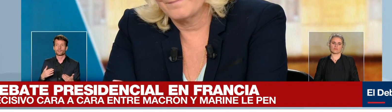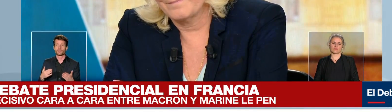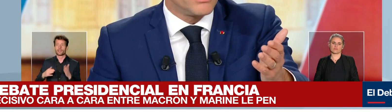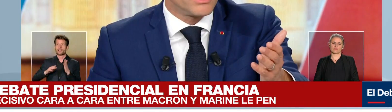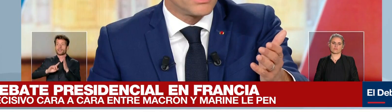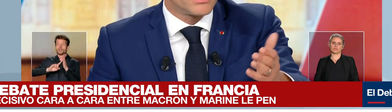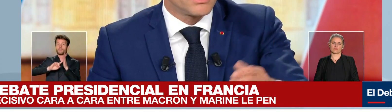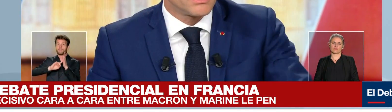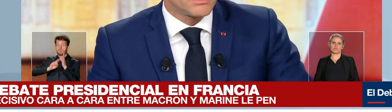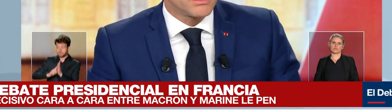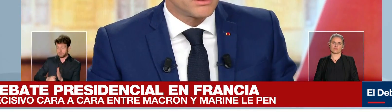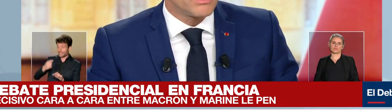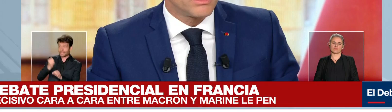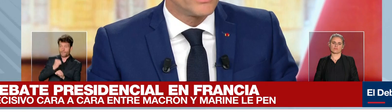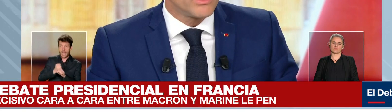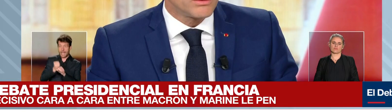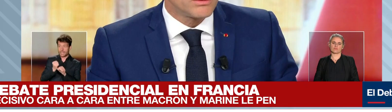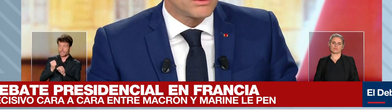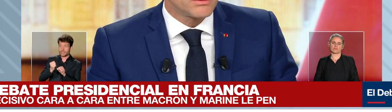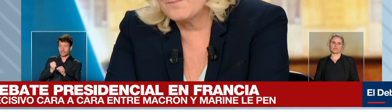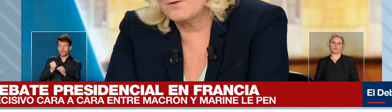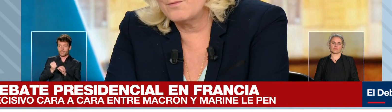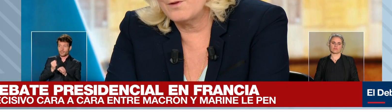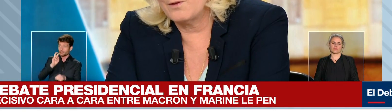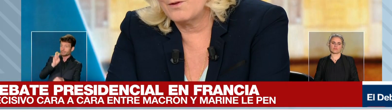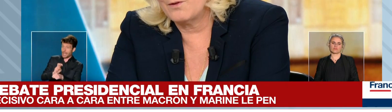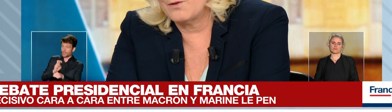las cosas. Usted lo va a mantener, ¿correcto? ¿Sí o no?